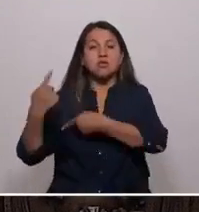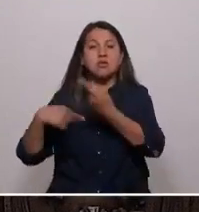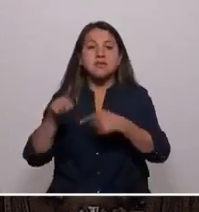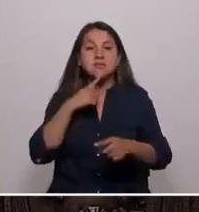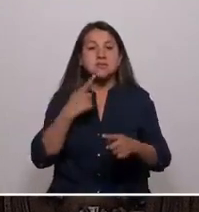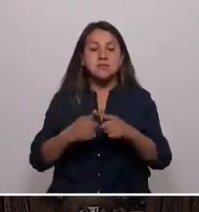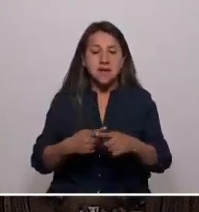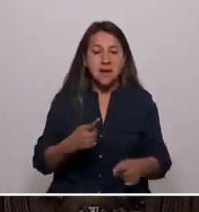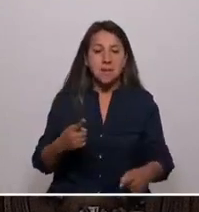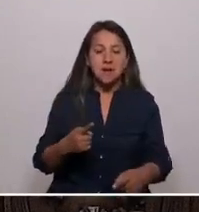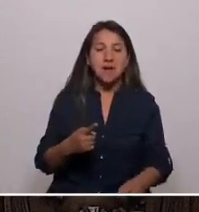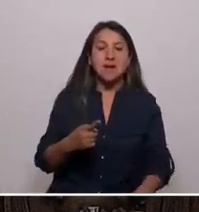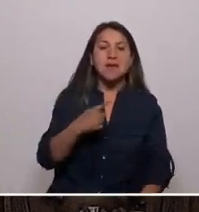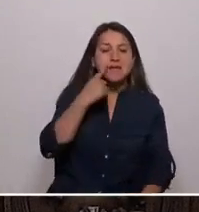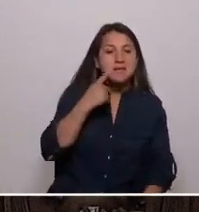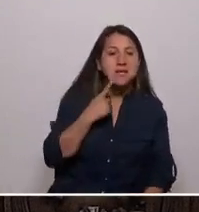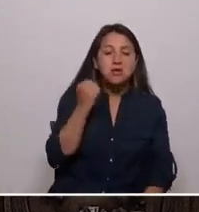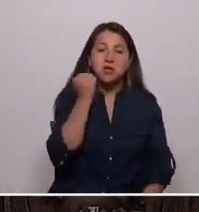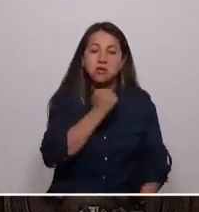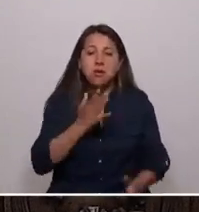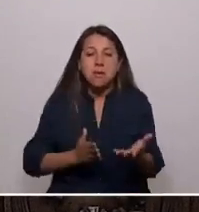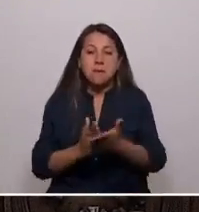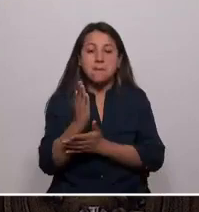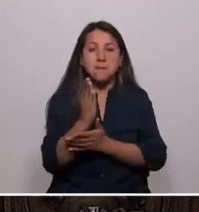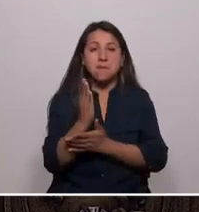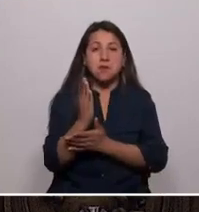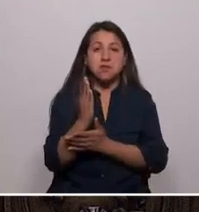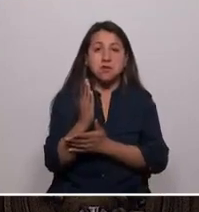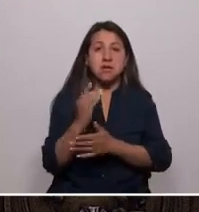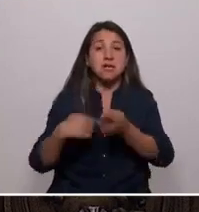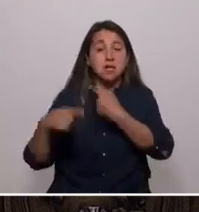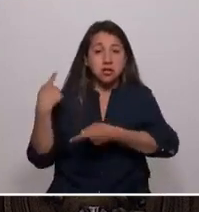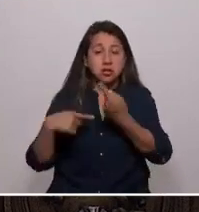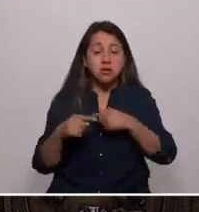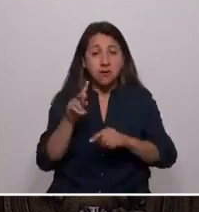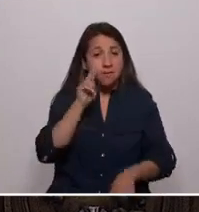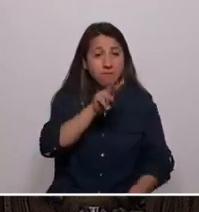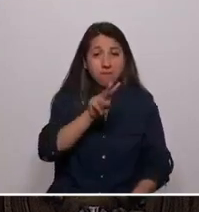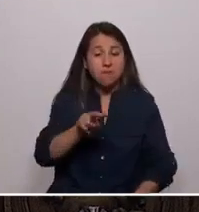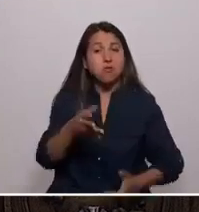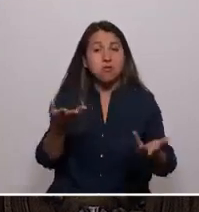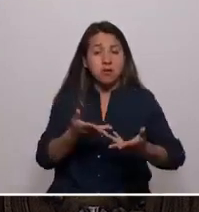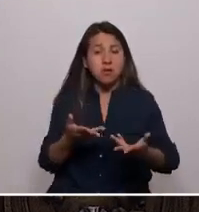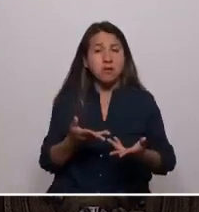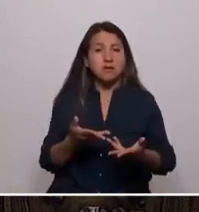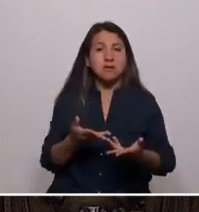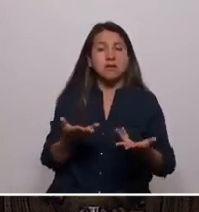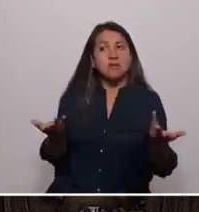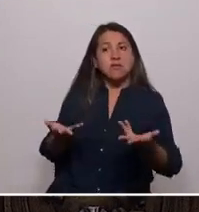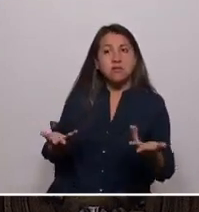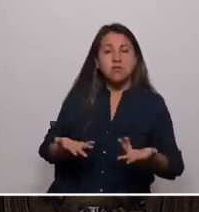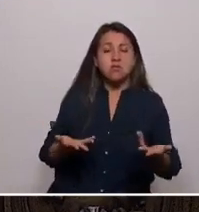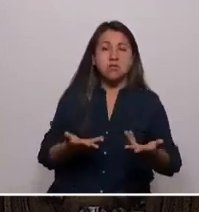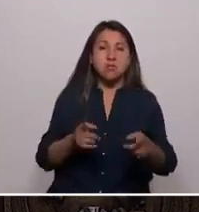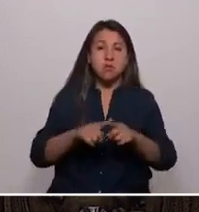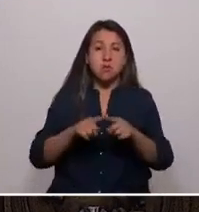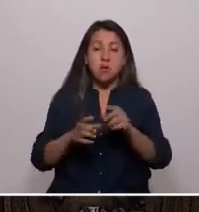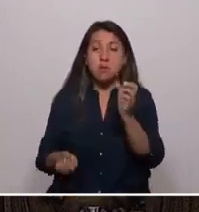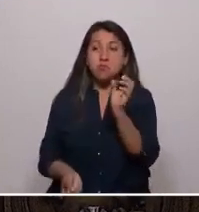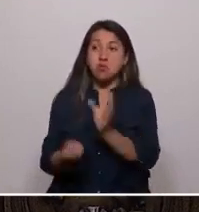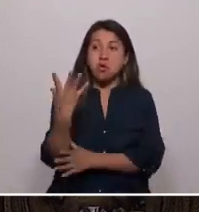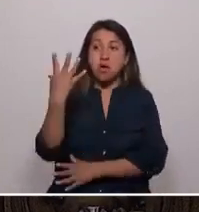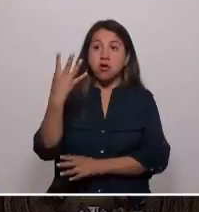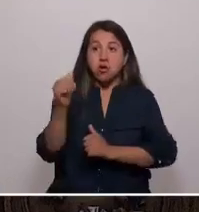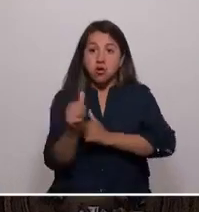del ensayo y el error, a inicio de nuestra historia republicana, lo que observamos es la manera en que, iluminados por la modernidad,